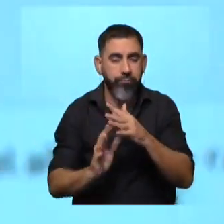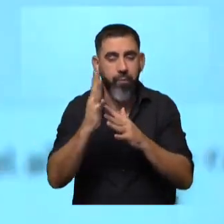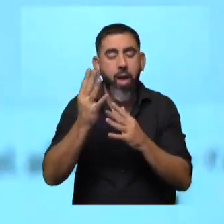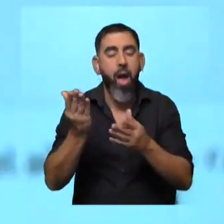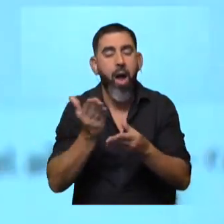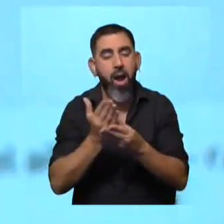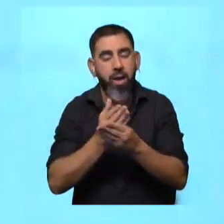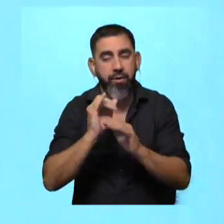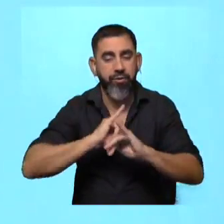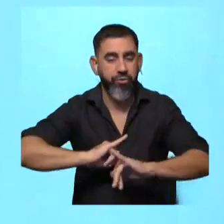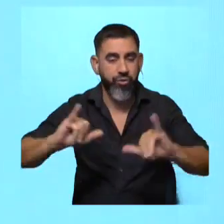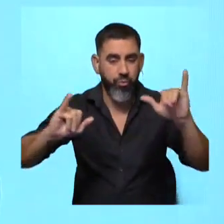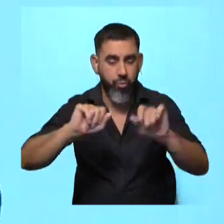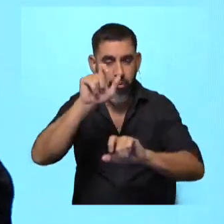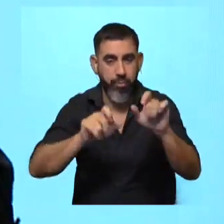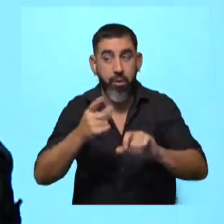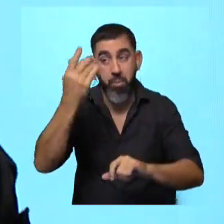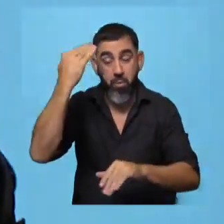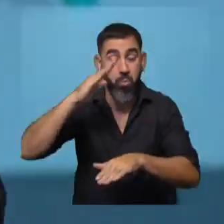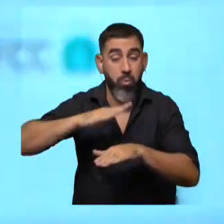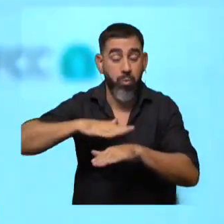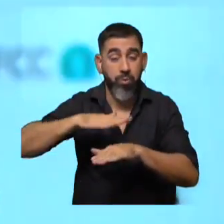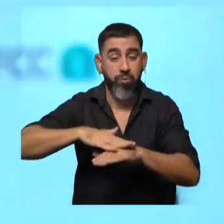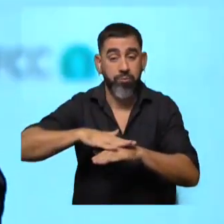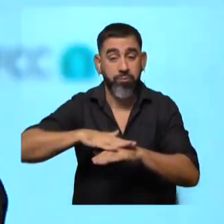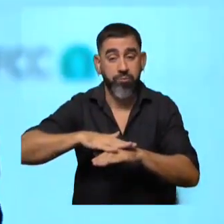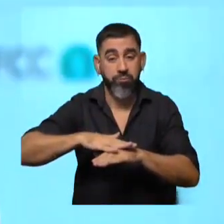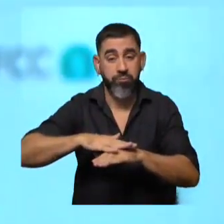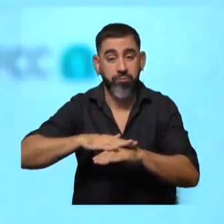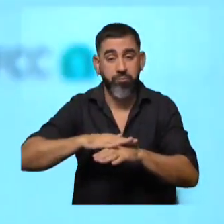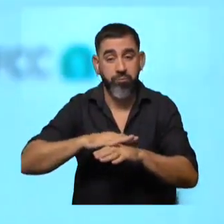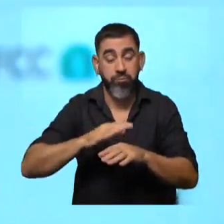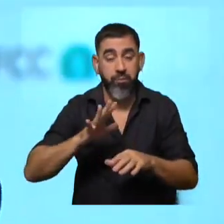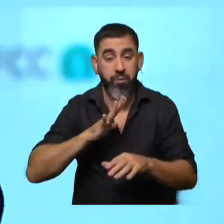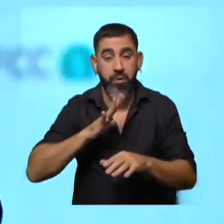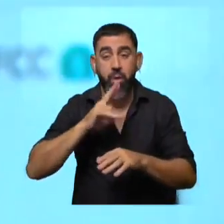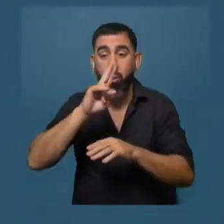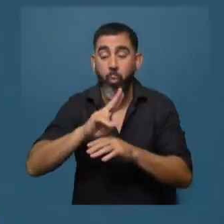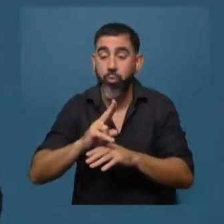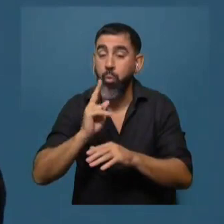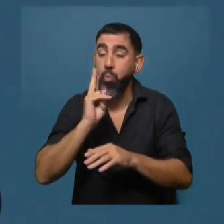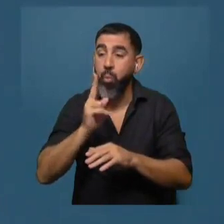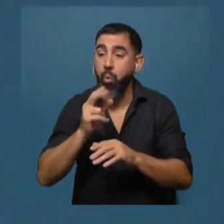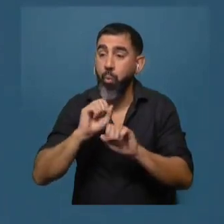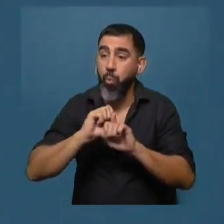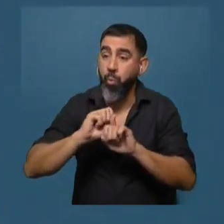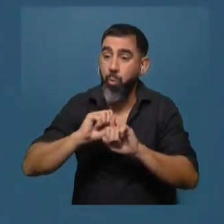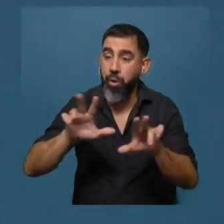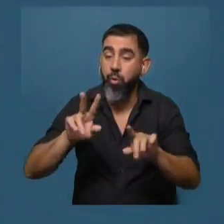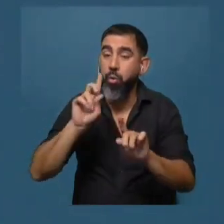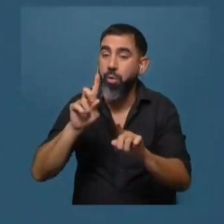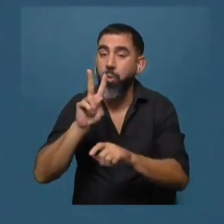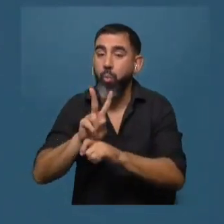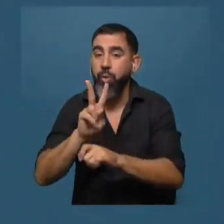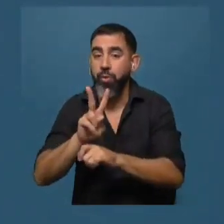archivos, pero en ese momento nosotros estábamos en unos términos de uso de estos archivos que teníamos que salvaguardarlos, y por lo